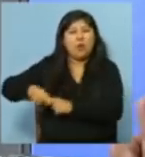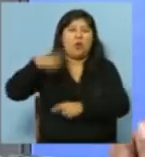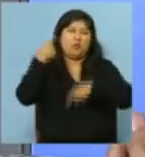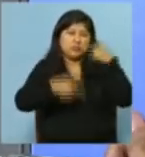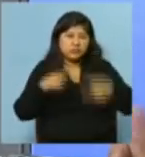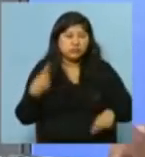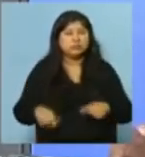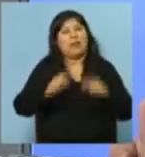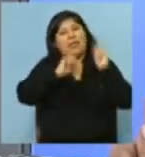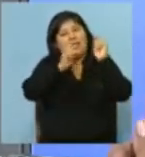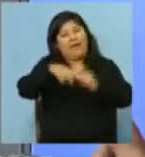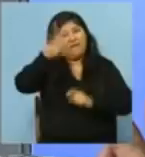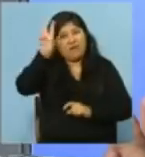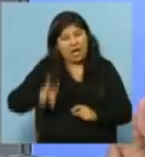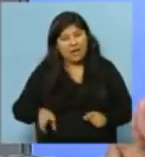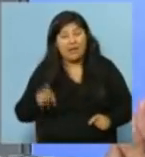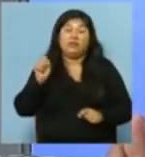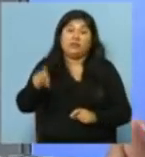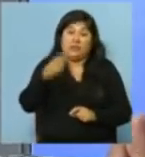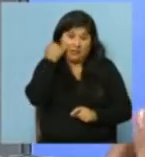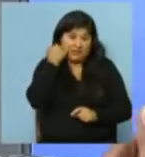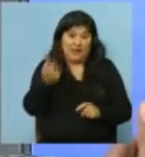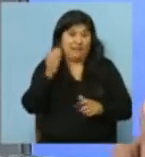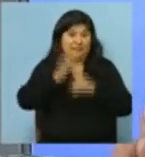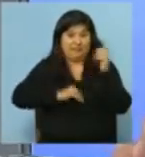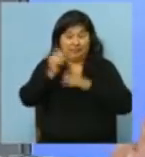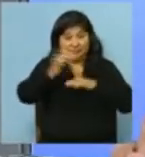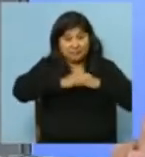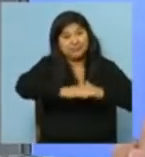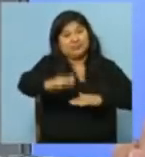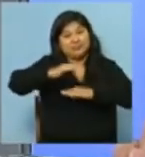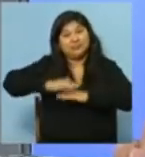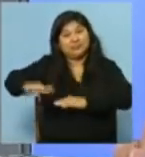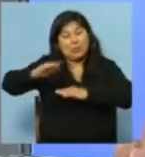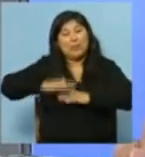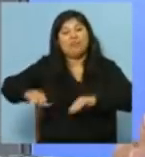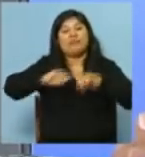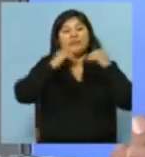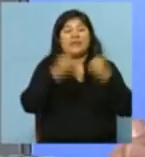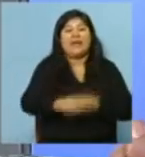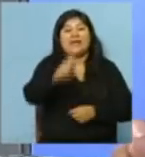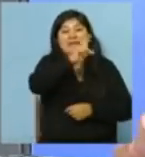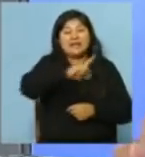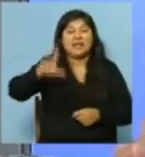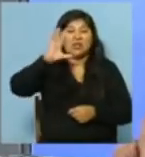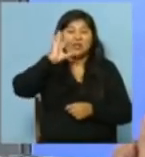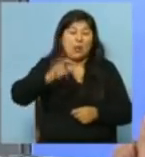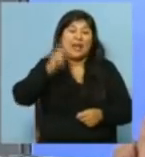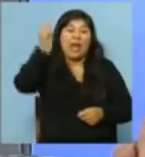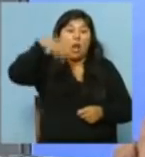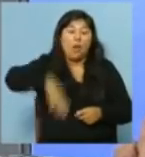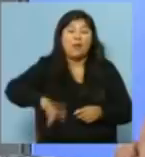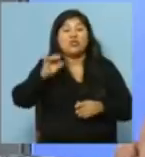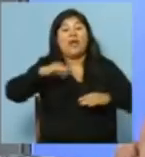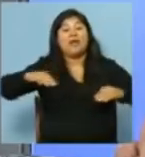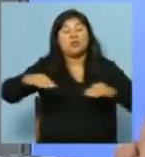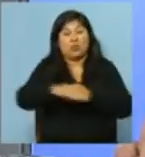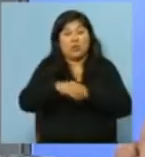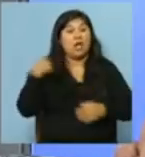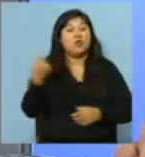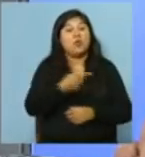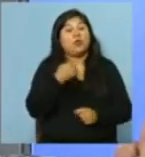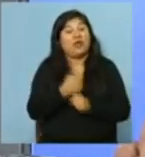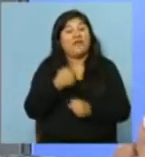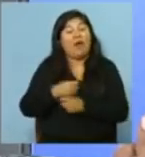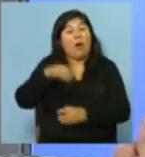100 más de 150 km de ruta nueva hicimos por administración con nuestros trabajadores de vialidad con nuestra las máquinas y en esto también el